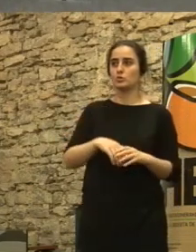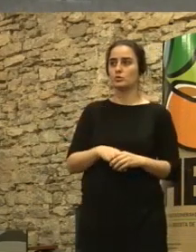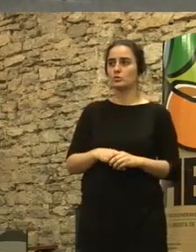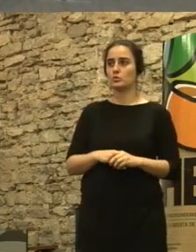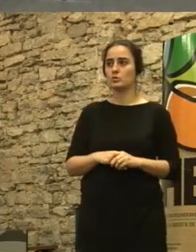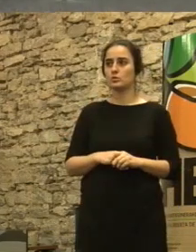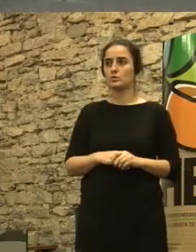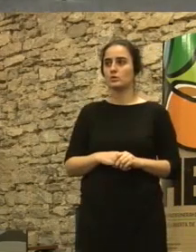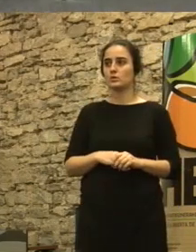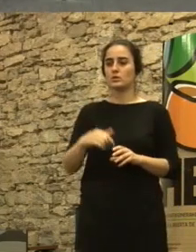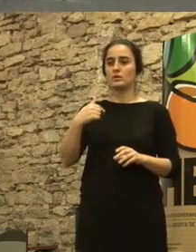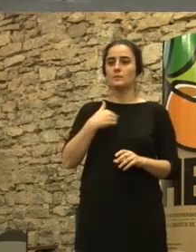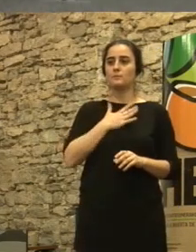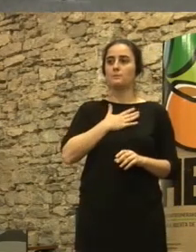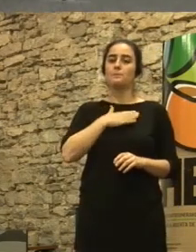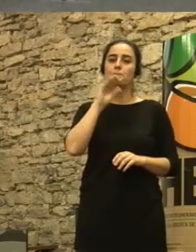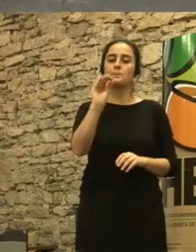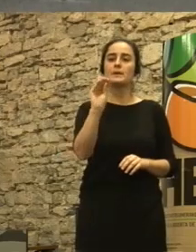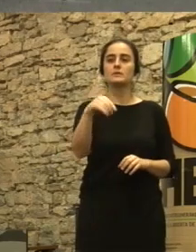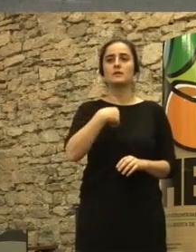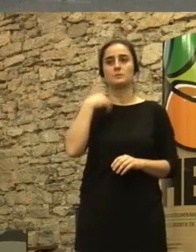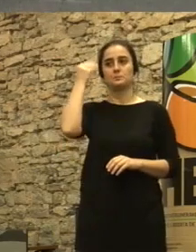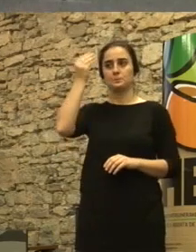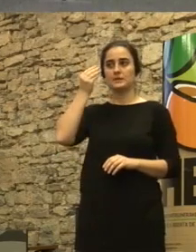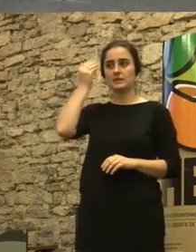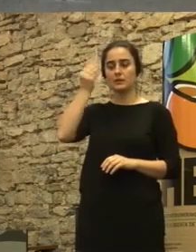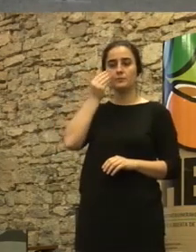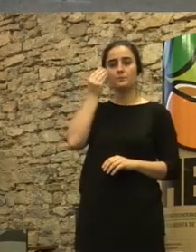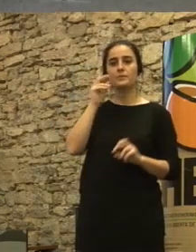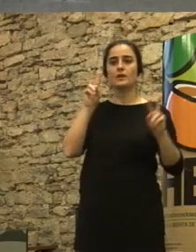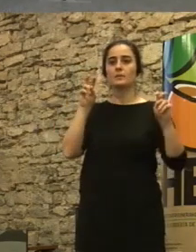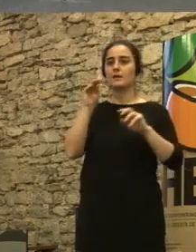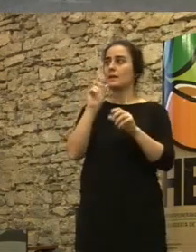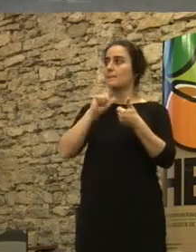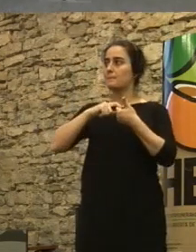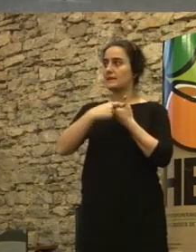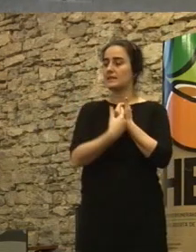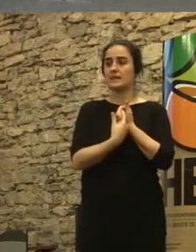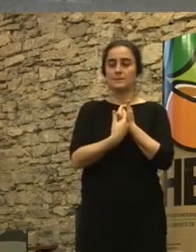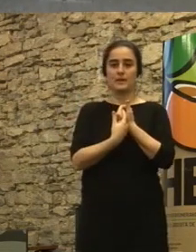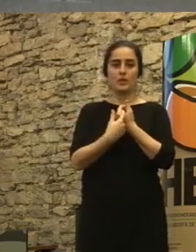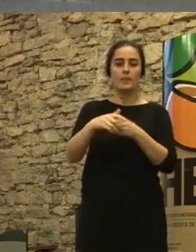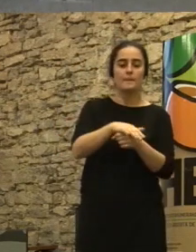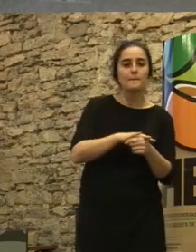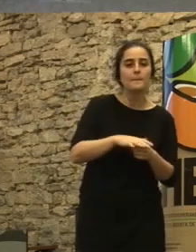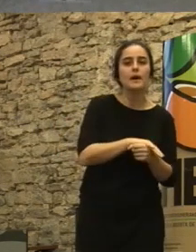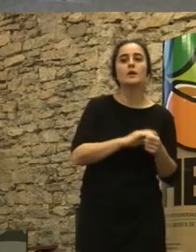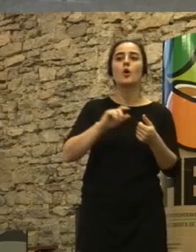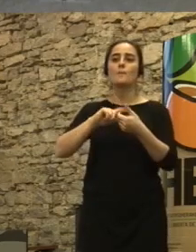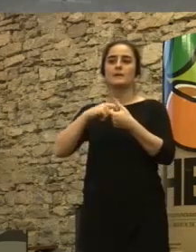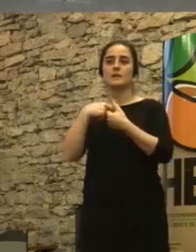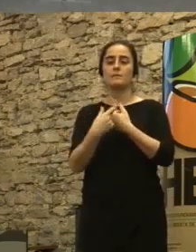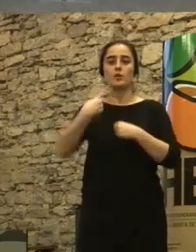Mi pregunta tiene que ver, o sea, estaba pensando que la participación barrial, la participación que